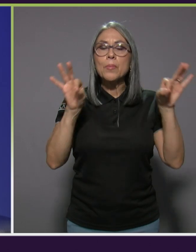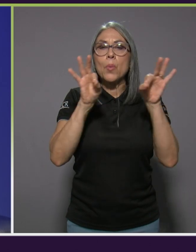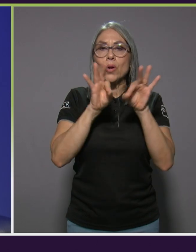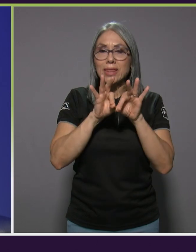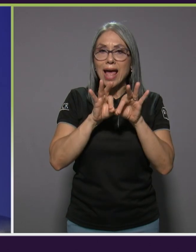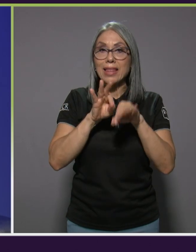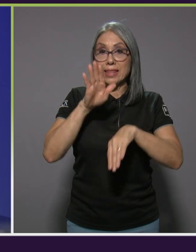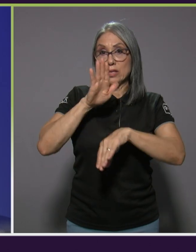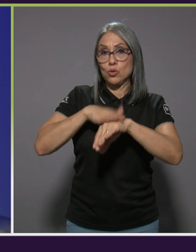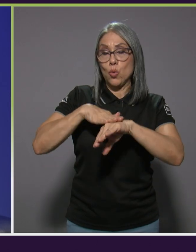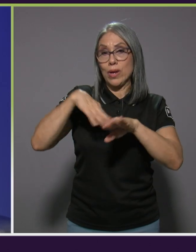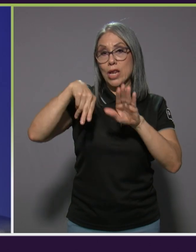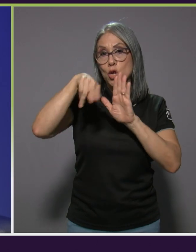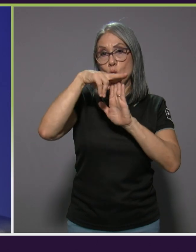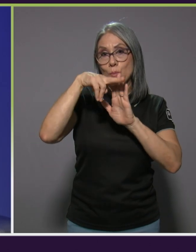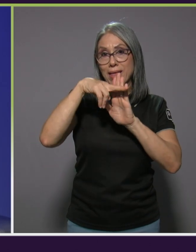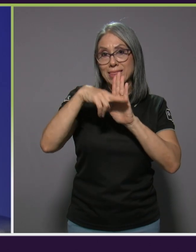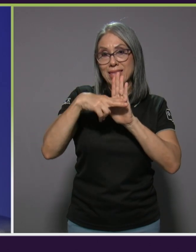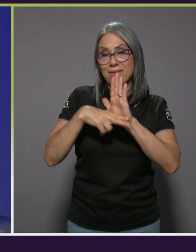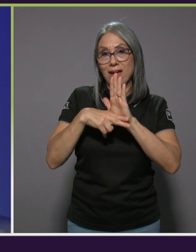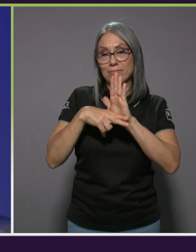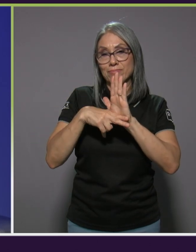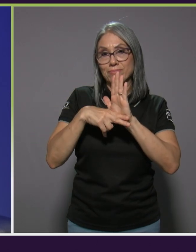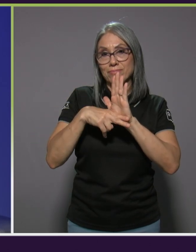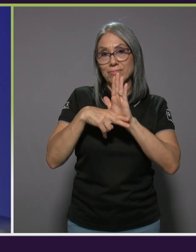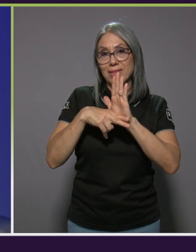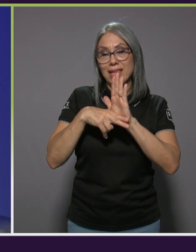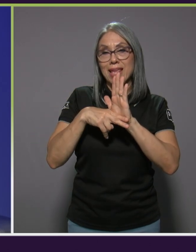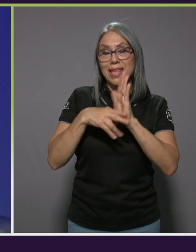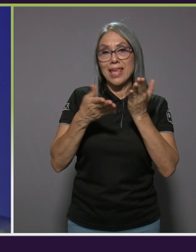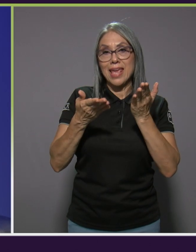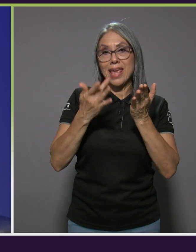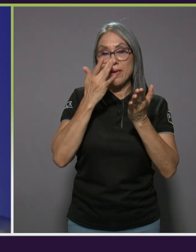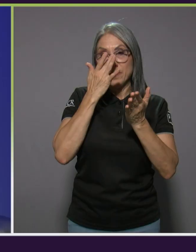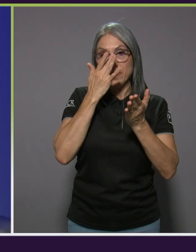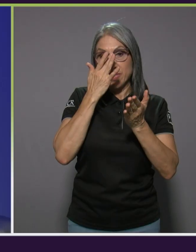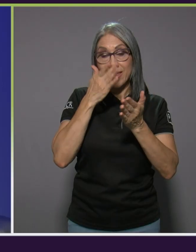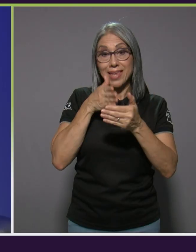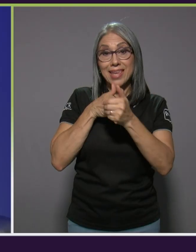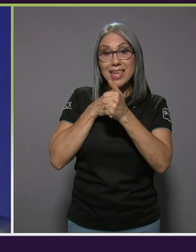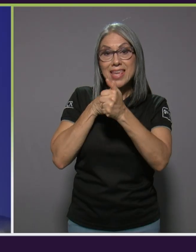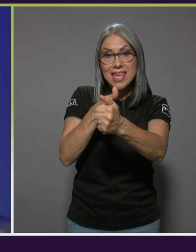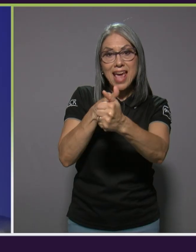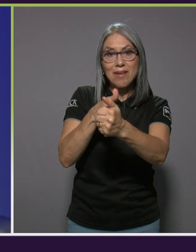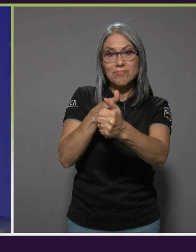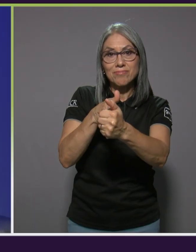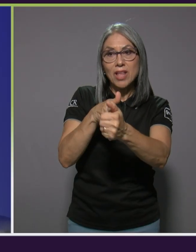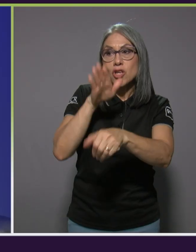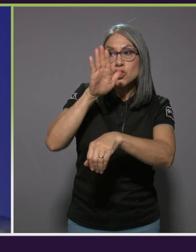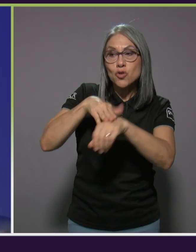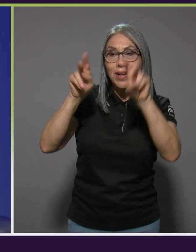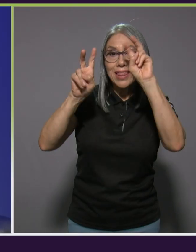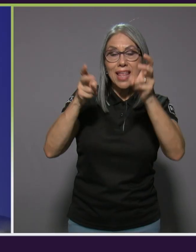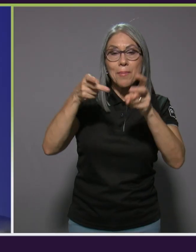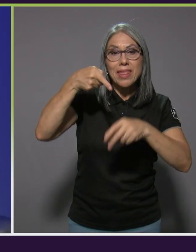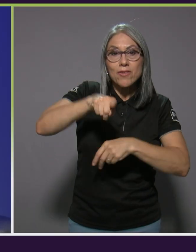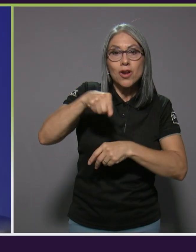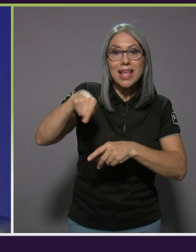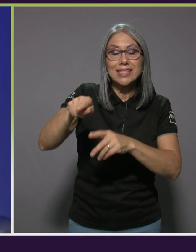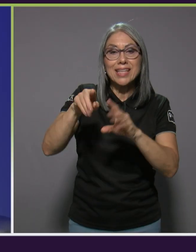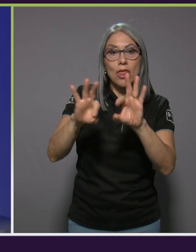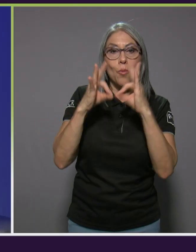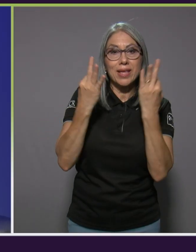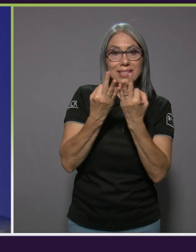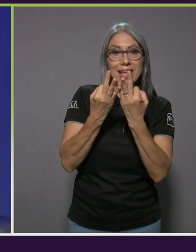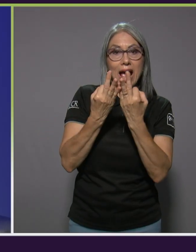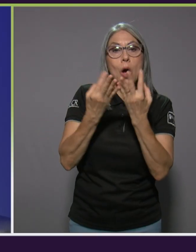la normativa que guía la violencia doméstica o que va a intentar evitar la violencia